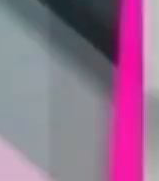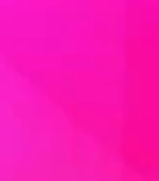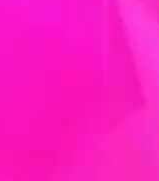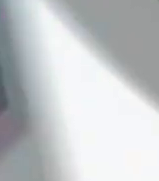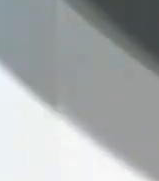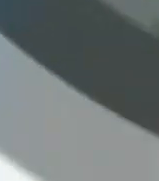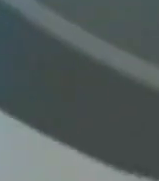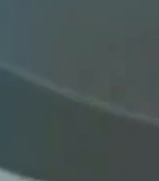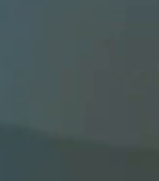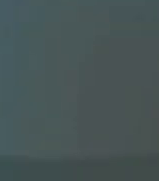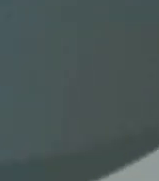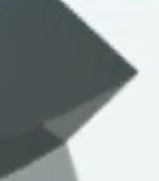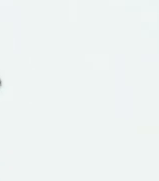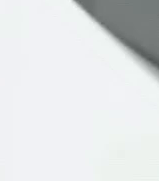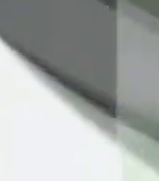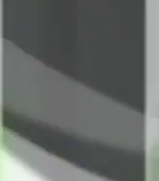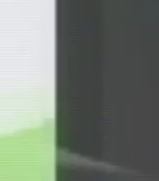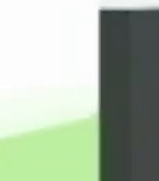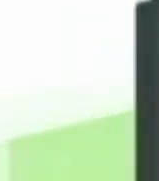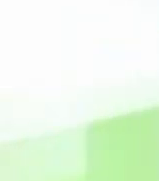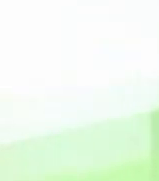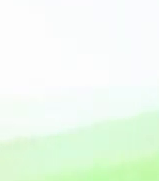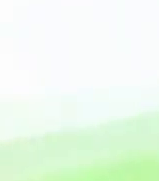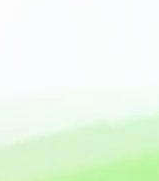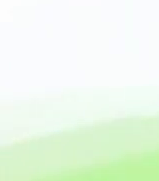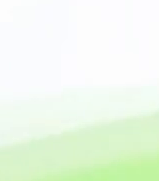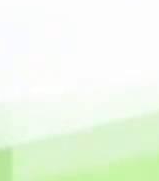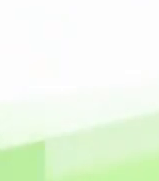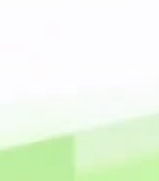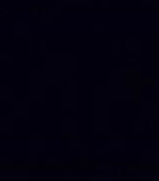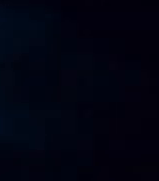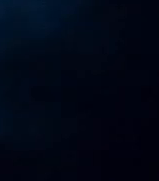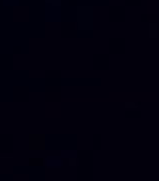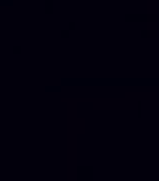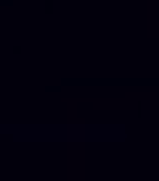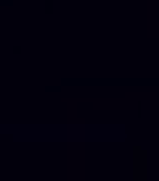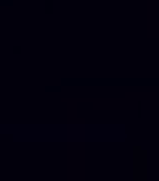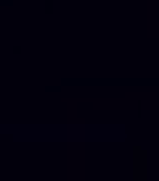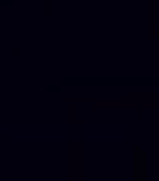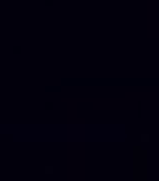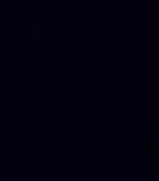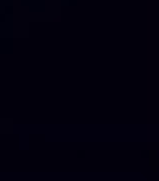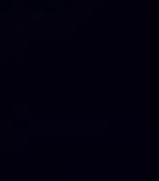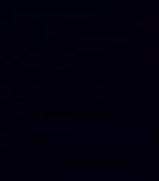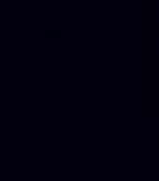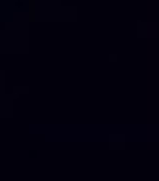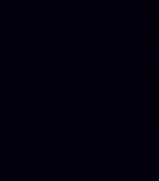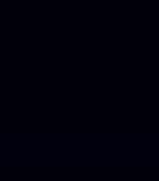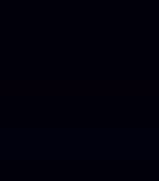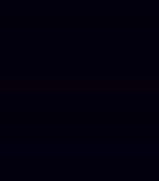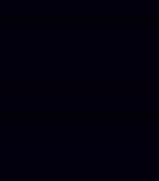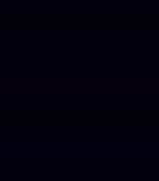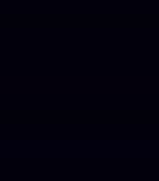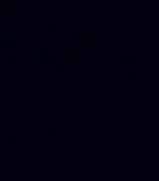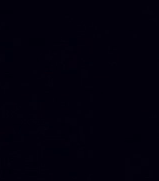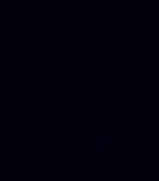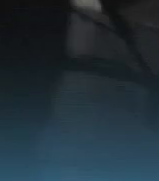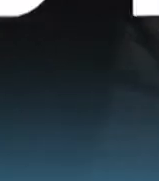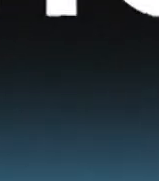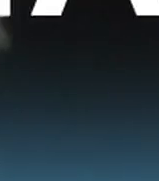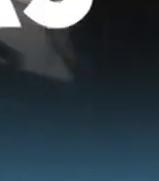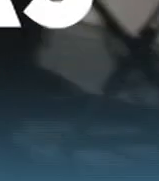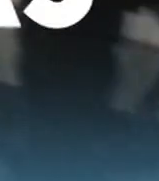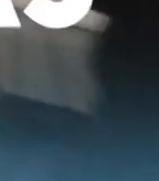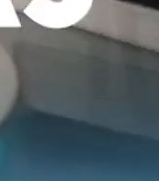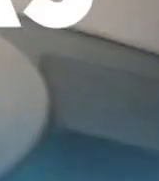MCC, los martes a las 10:30 de la noche, en 13, Costa Rica Televisión.